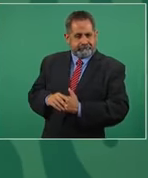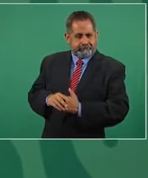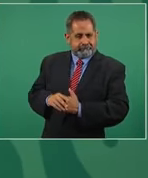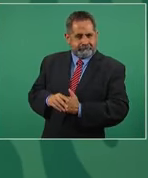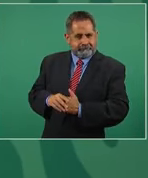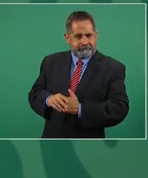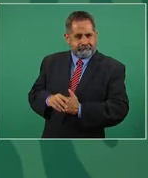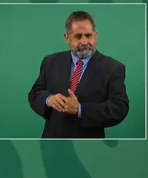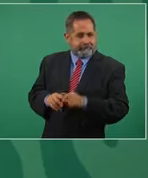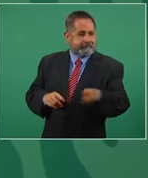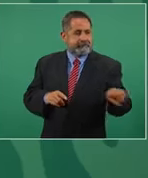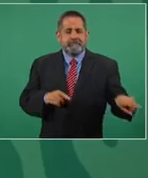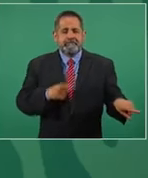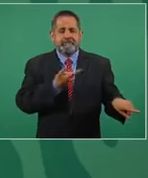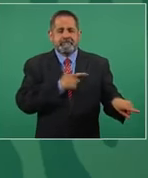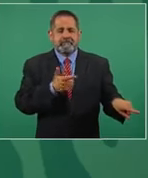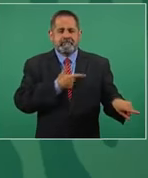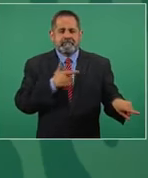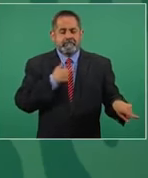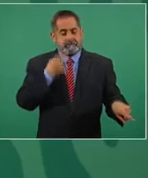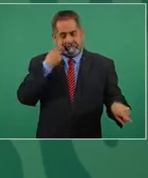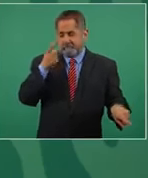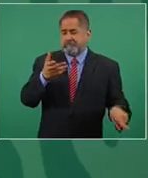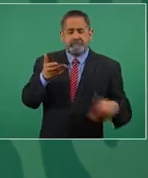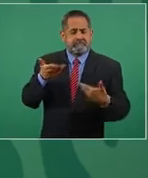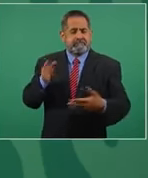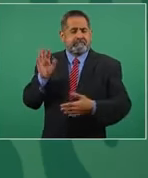no les gusta a los conservadores,